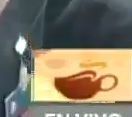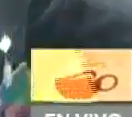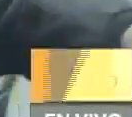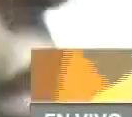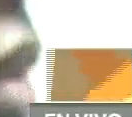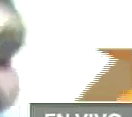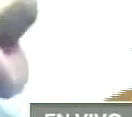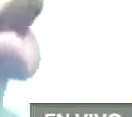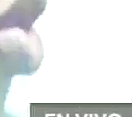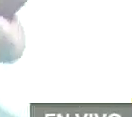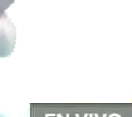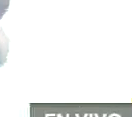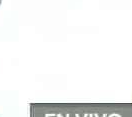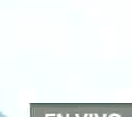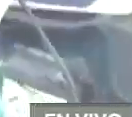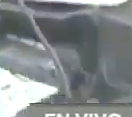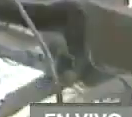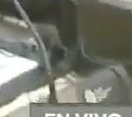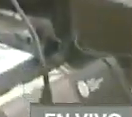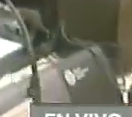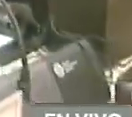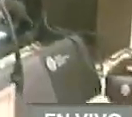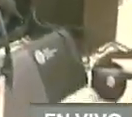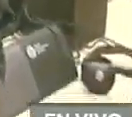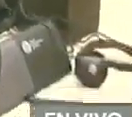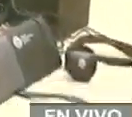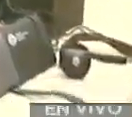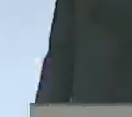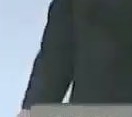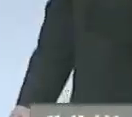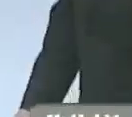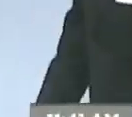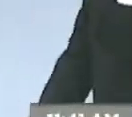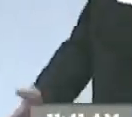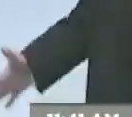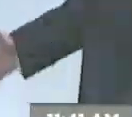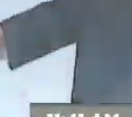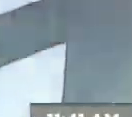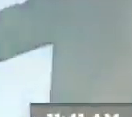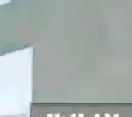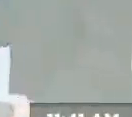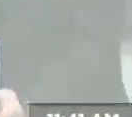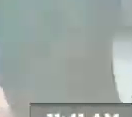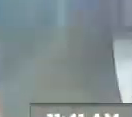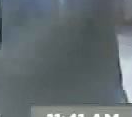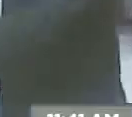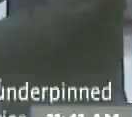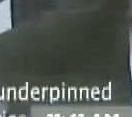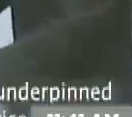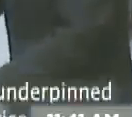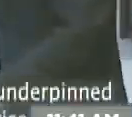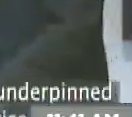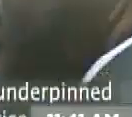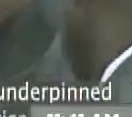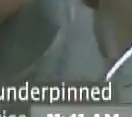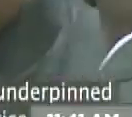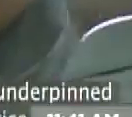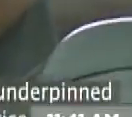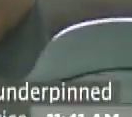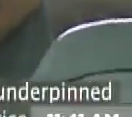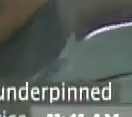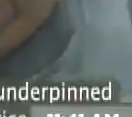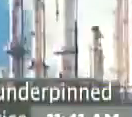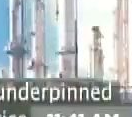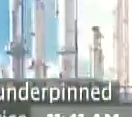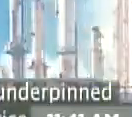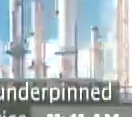antes de su designación oficial como secretario general de la opep en 2016 su amplia experiencia en la